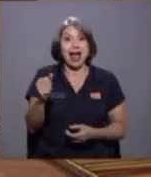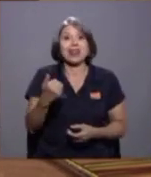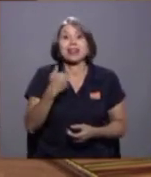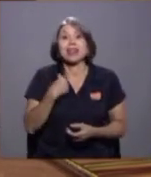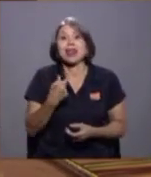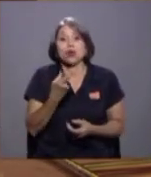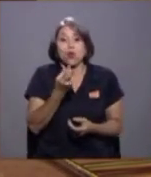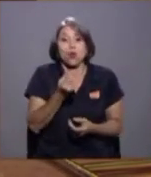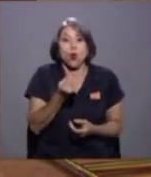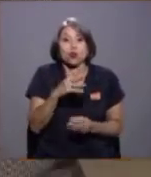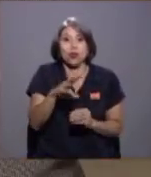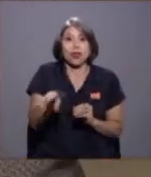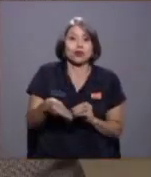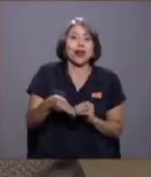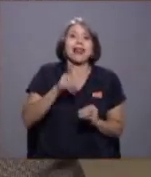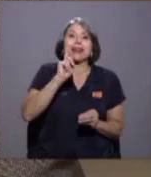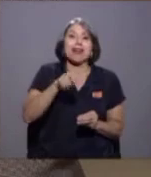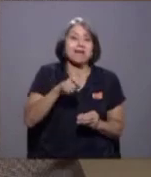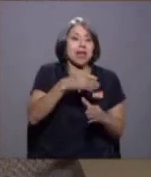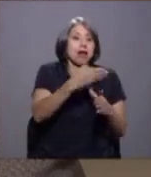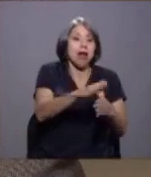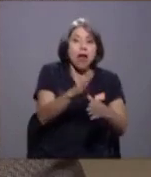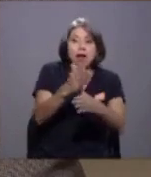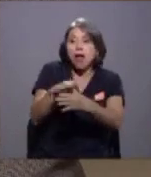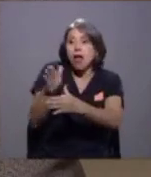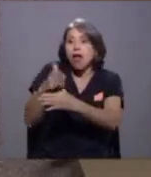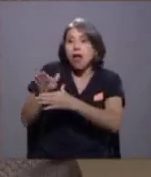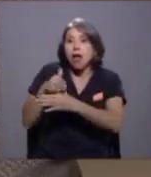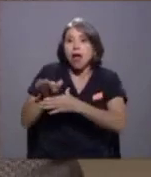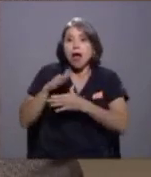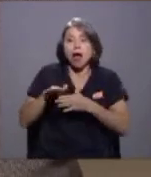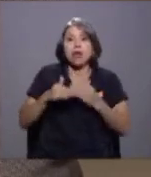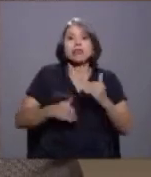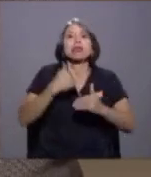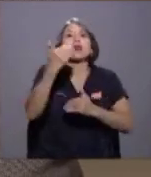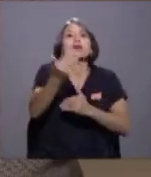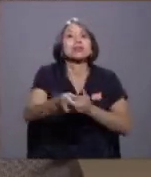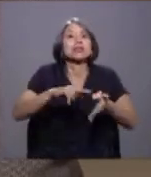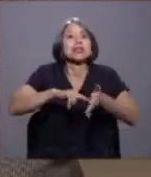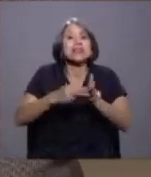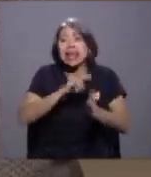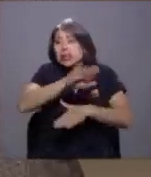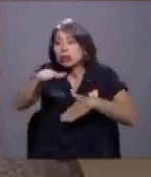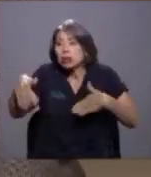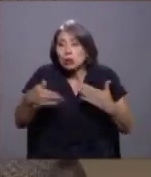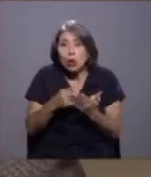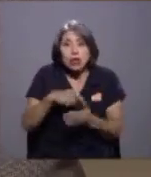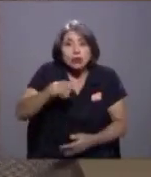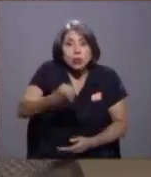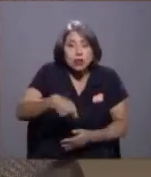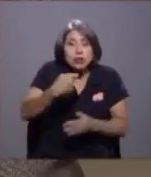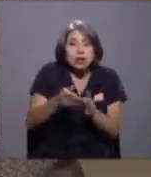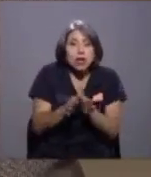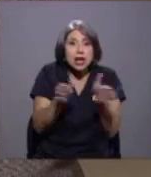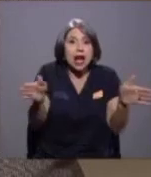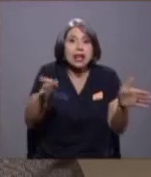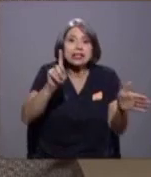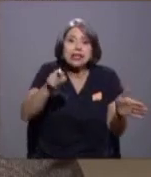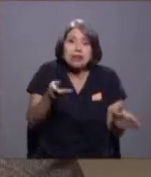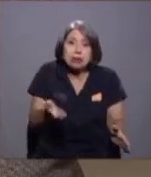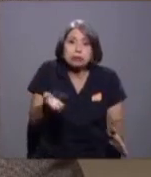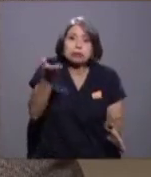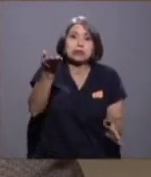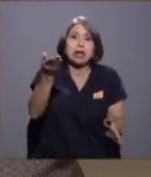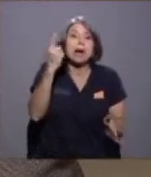repartir entre todos los demás. Y al final esto va a resultar en un aumento de cuotas generales para que algunos puedan beneficiarse de una